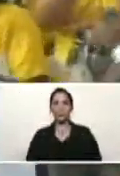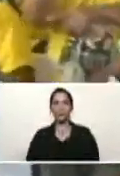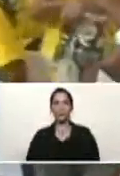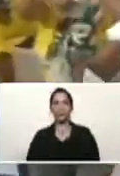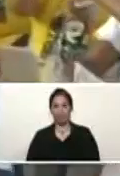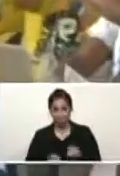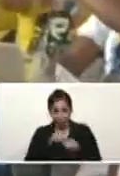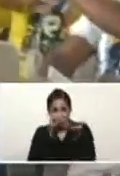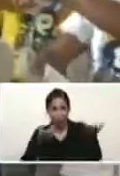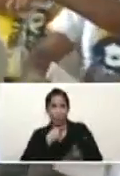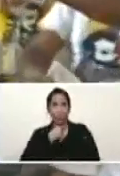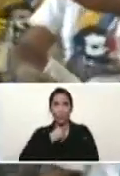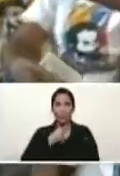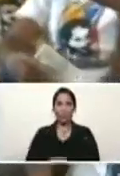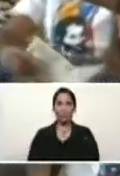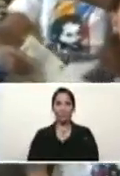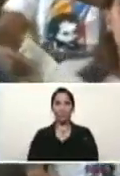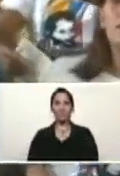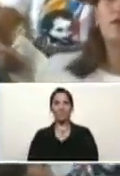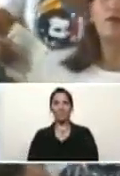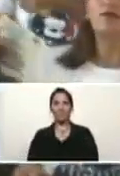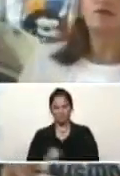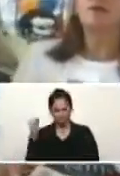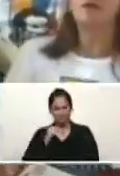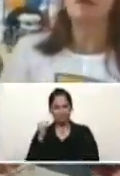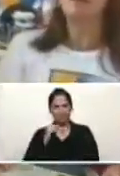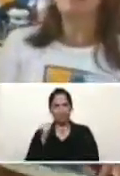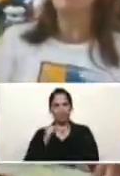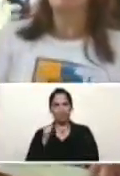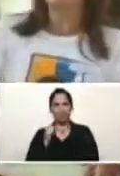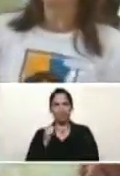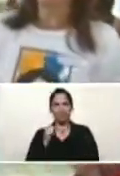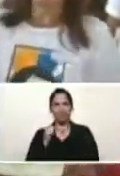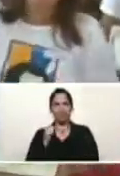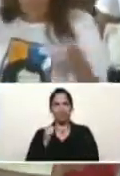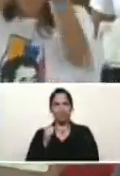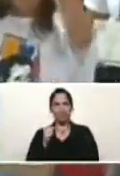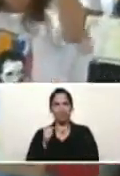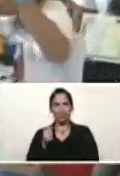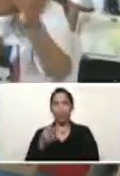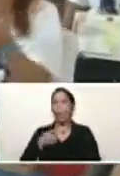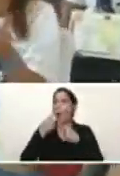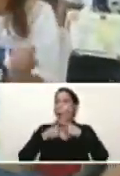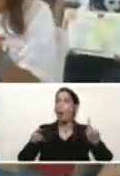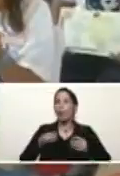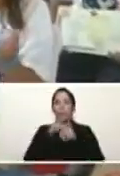¿Les gusta? Sí, ¿verdad? Otro beso.